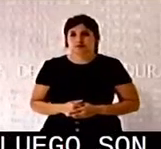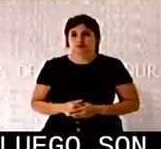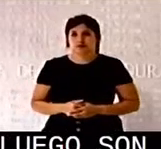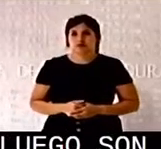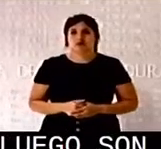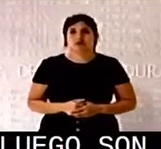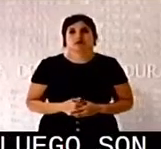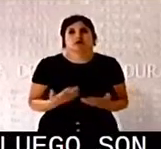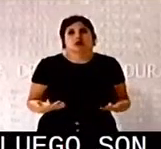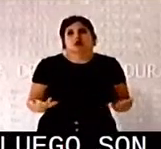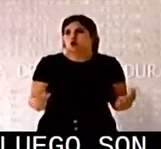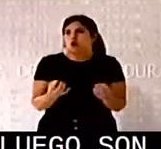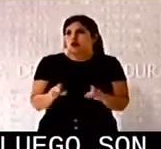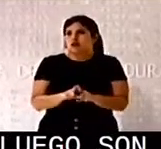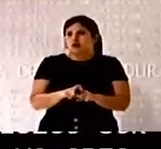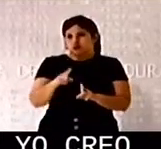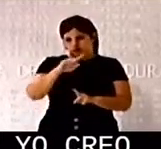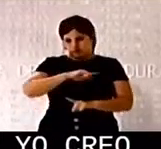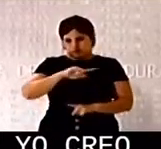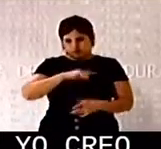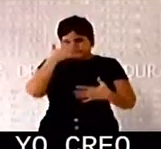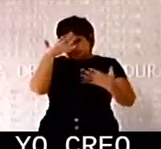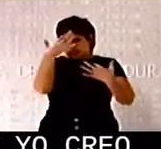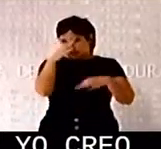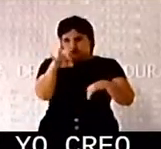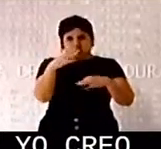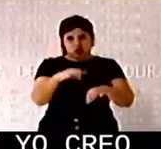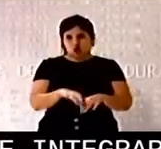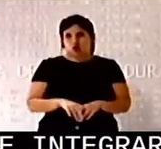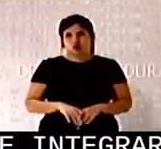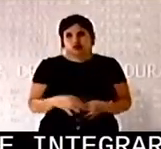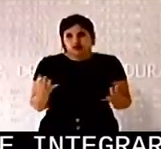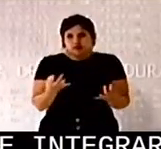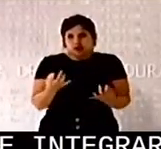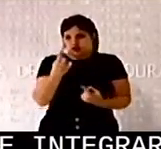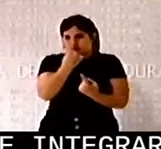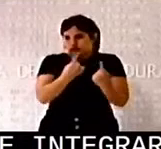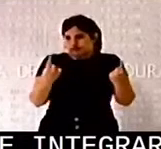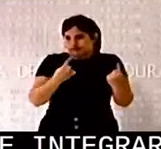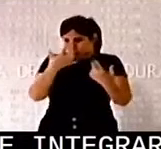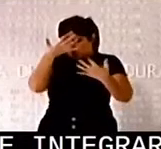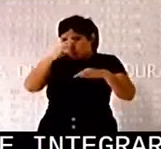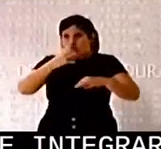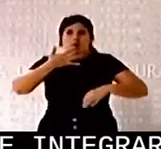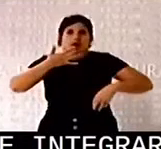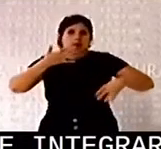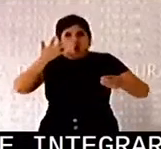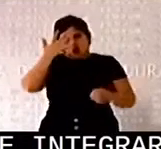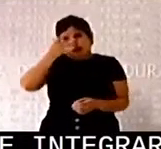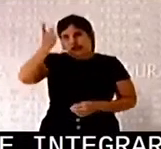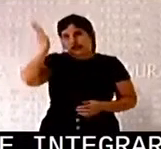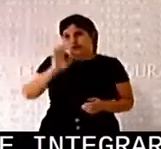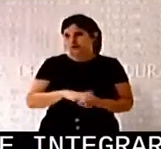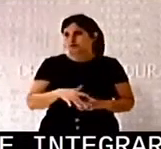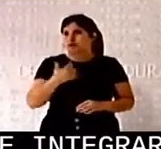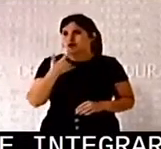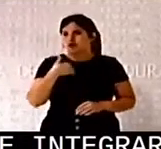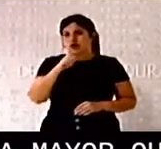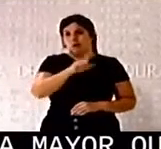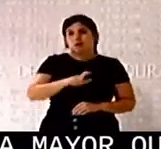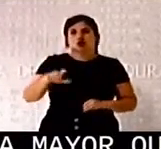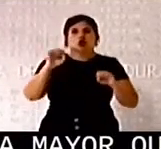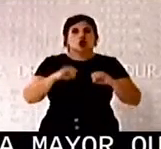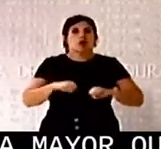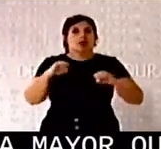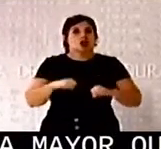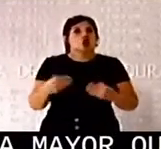Y seamos sensatos. Y yo creo que el sentido común es lo que tiene que imperar en esto, ¿no? Ahora, si me dice una persona mayor que pasa temporada con